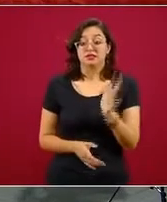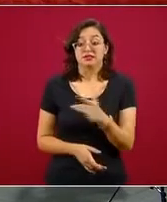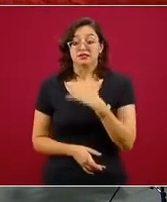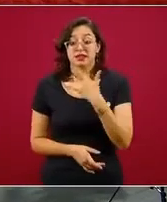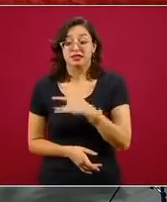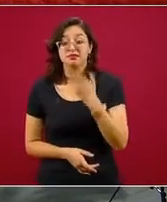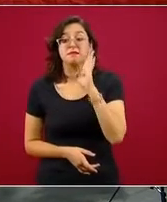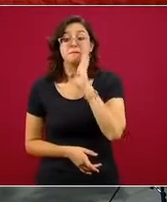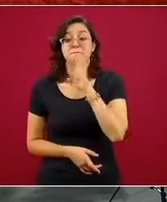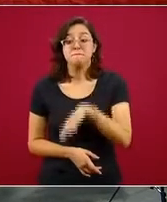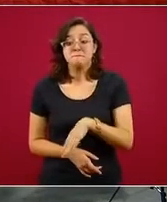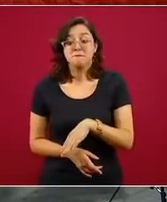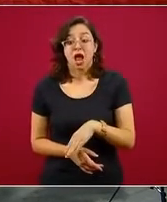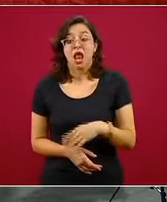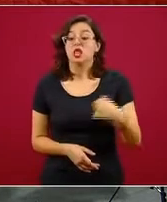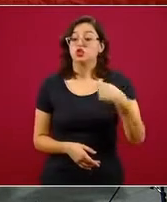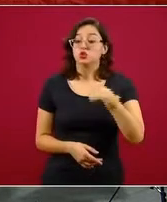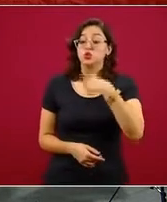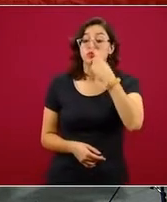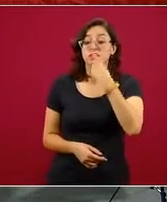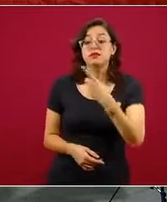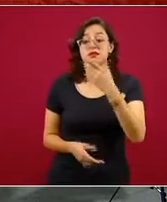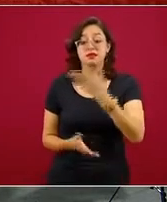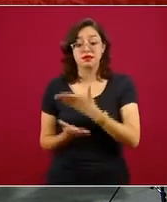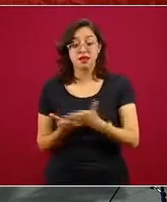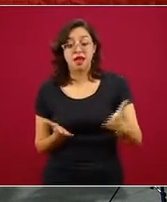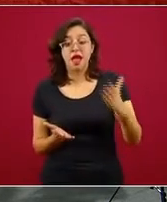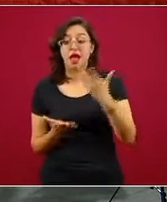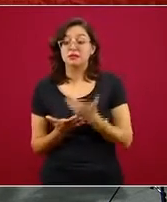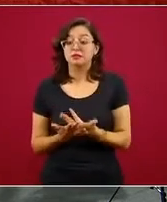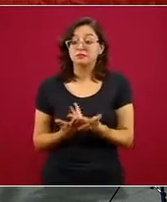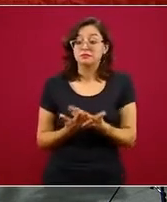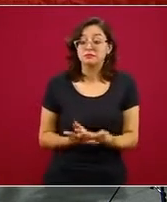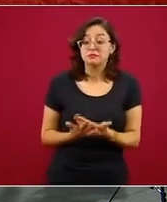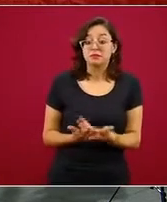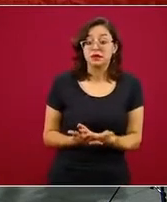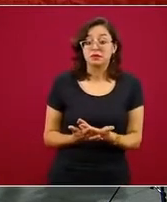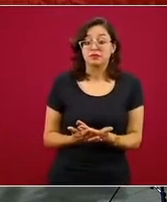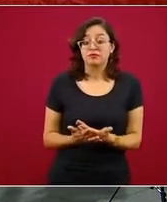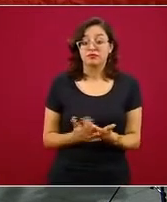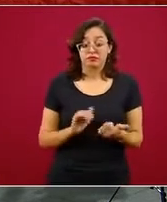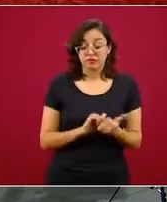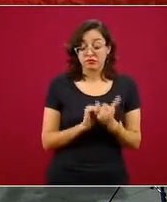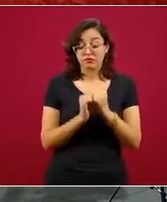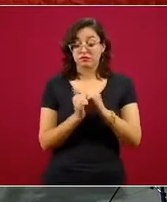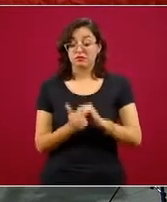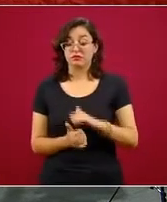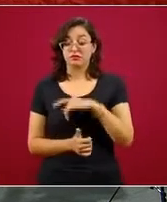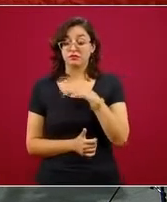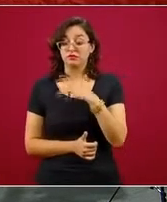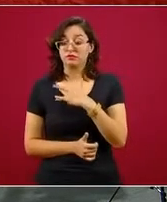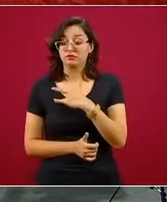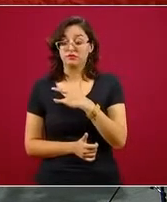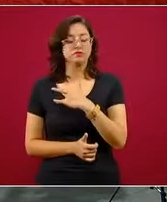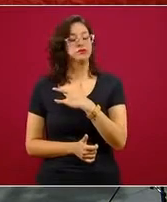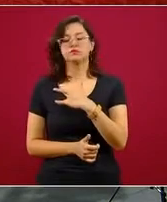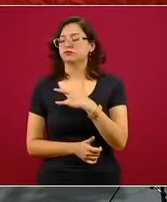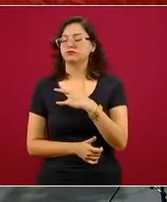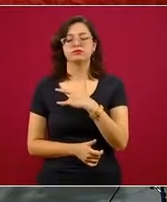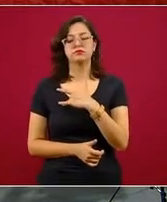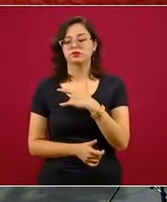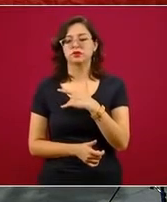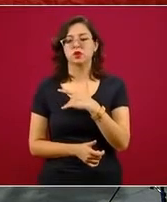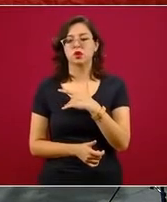síntomas, y cuando yo me refiero al tiempo de espera, no me refiero, digamos, a la evolución de los síntomas, sino